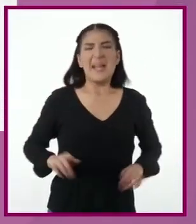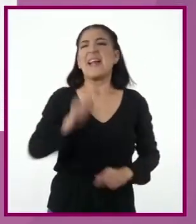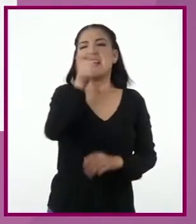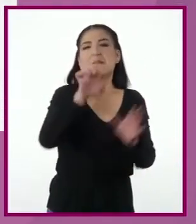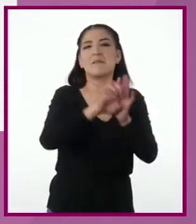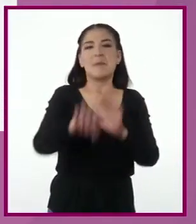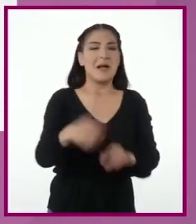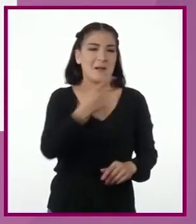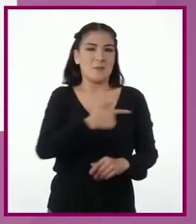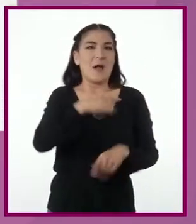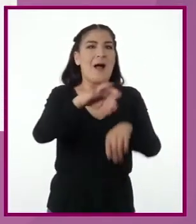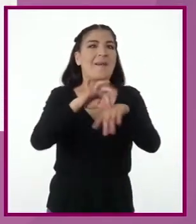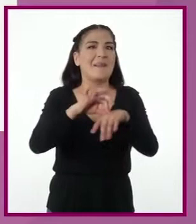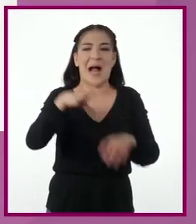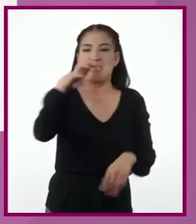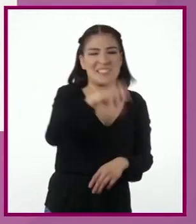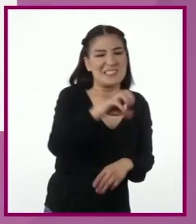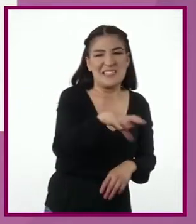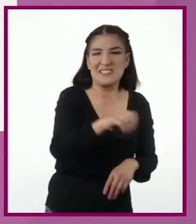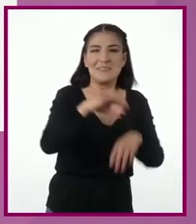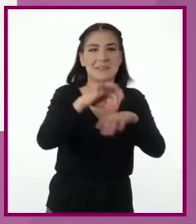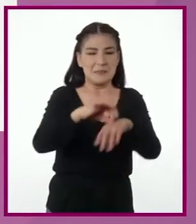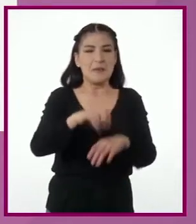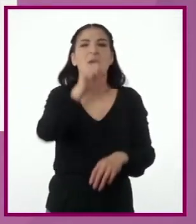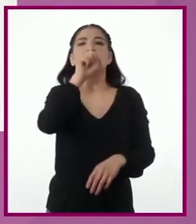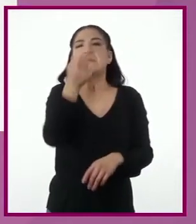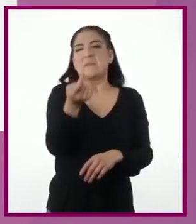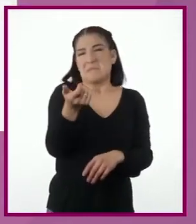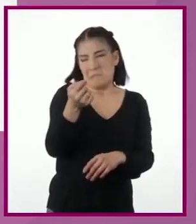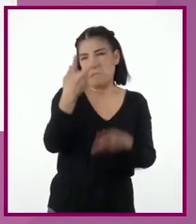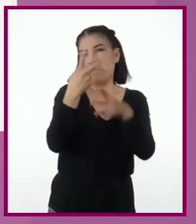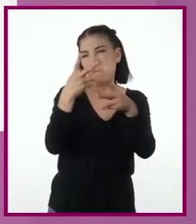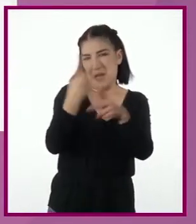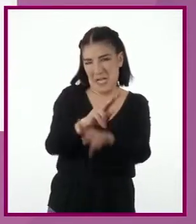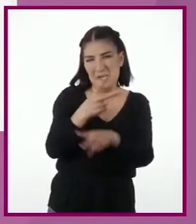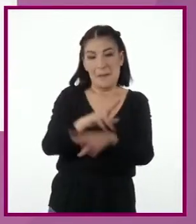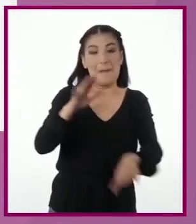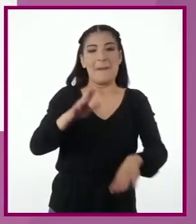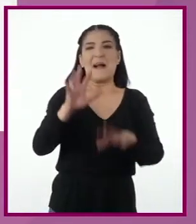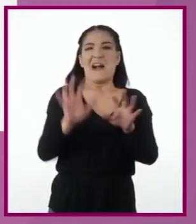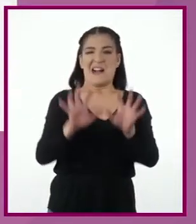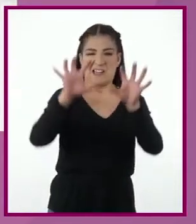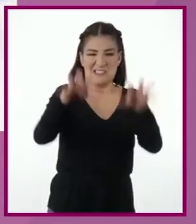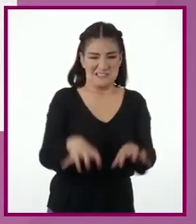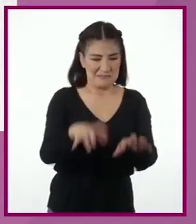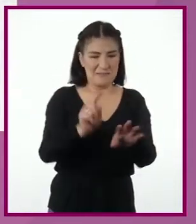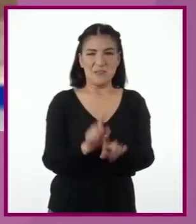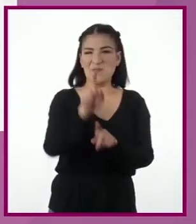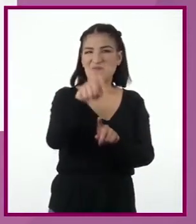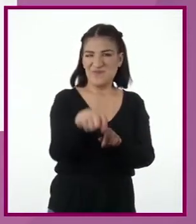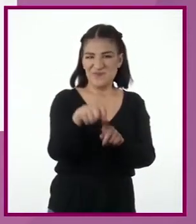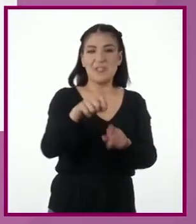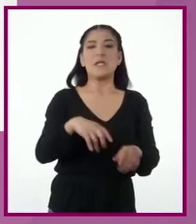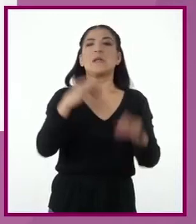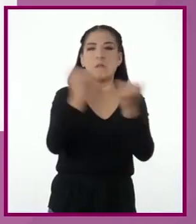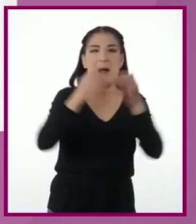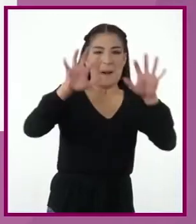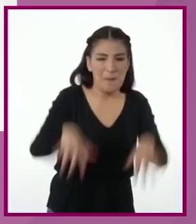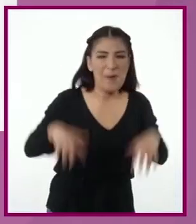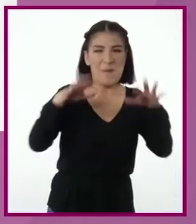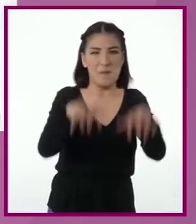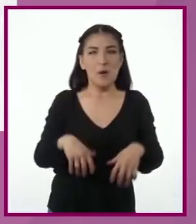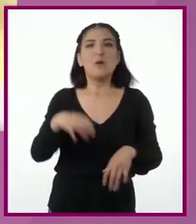son carnívoros. En su alimentación incluyen pocos vegetales. Tienen garras retráctiles. Son cazadores. Pueden